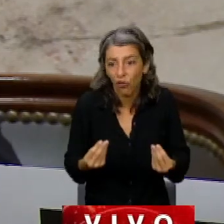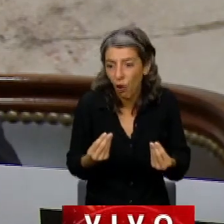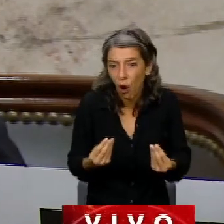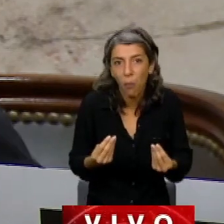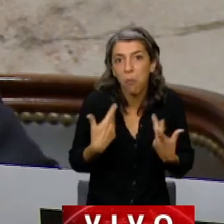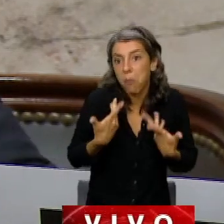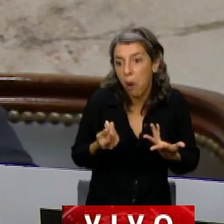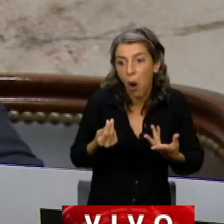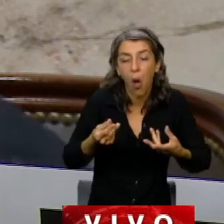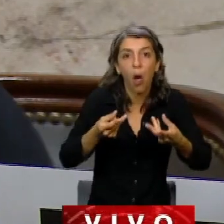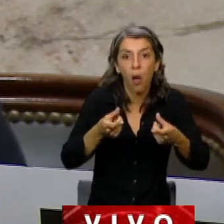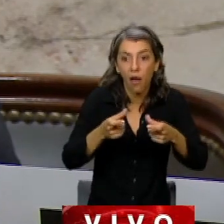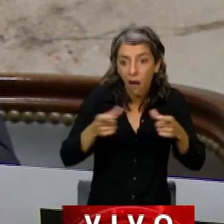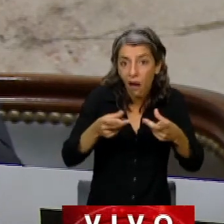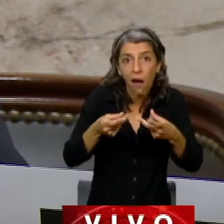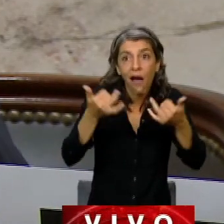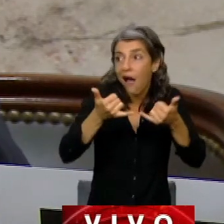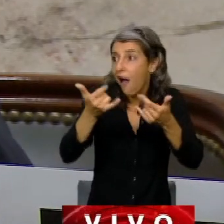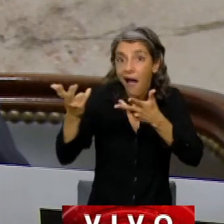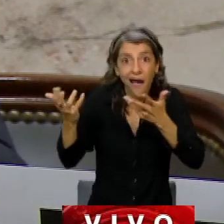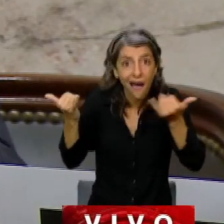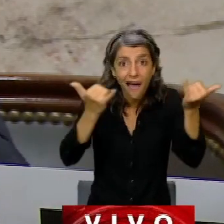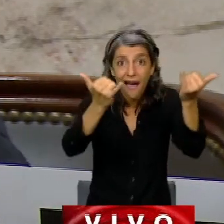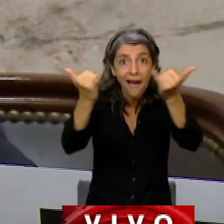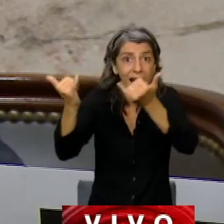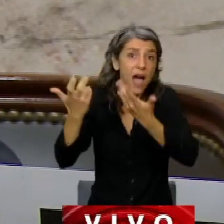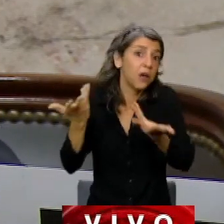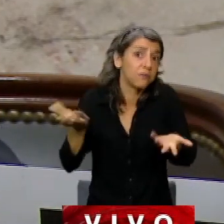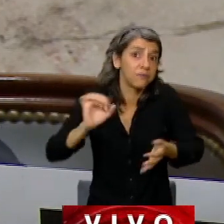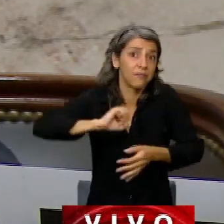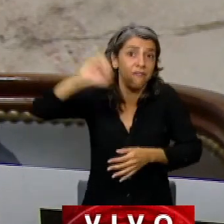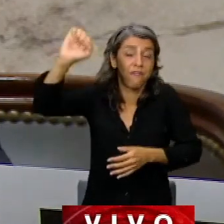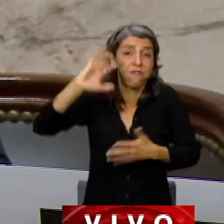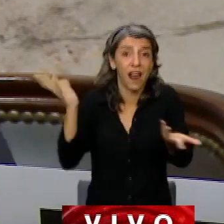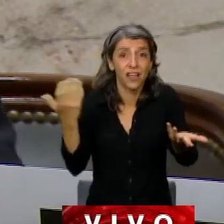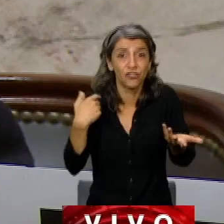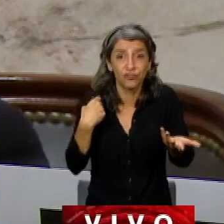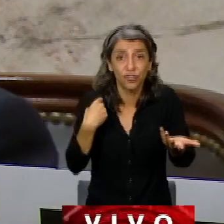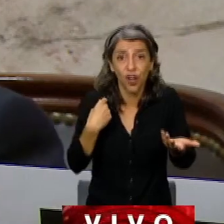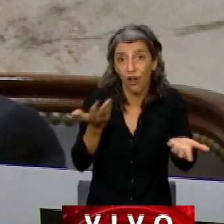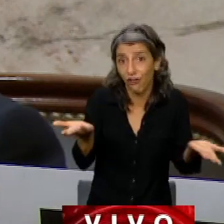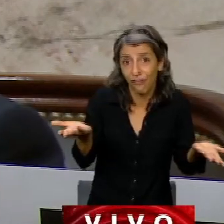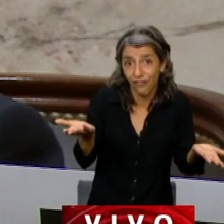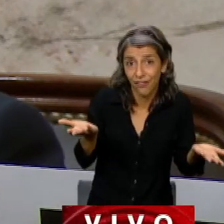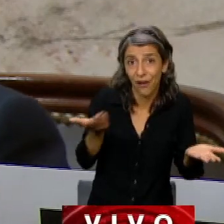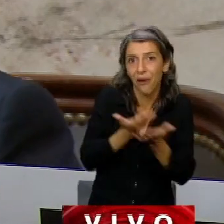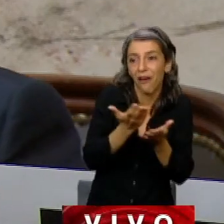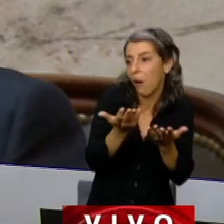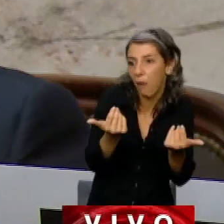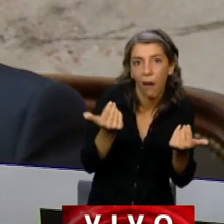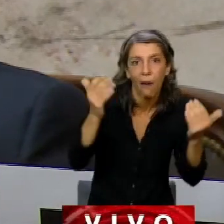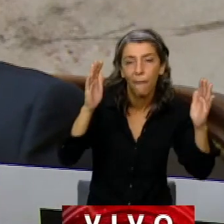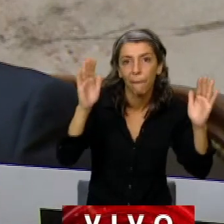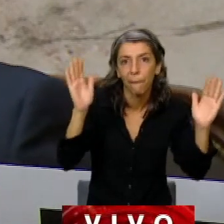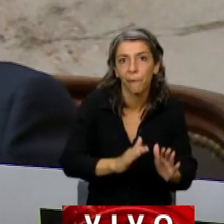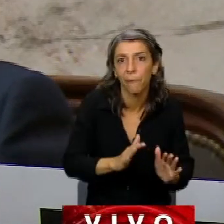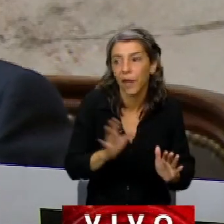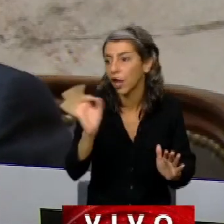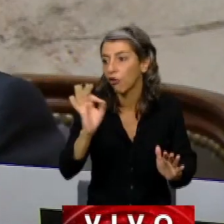de dinero, ya sea o porque creció la cantidad de dinero, porque cae la demanda, o pasan como en Argentina las dos cosas a la